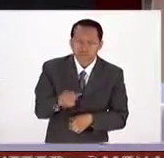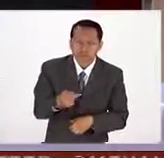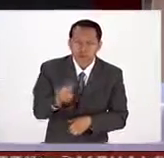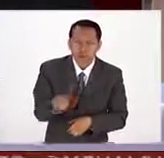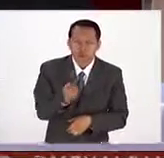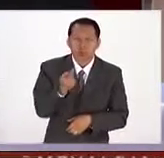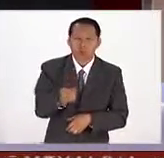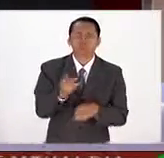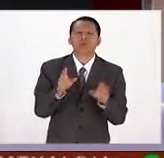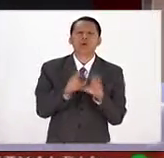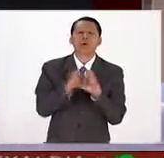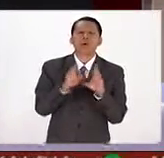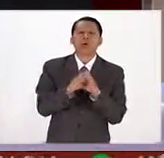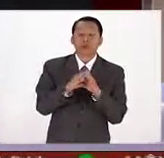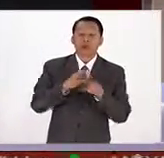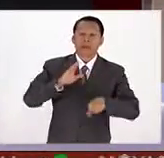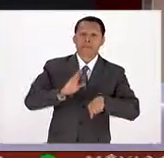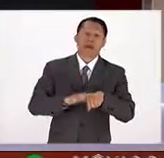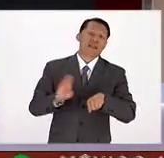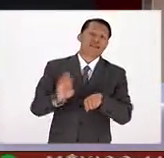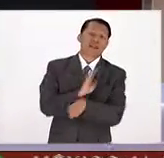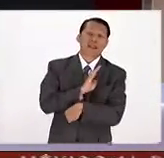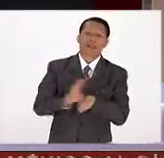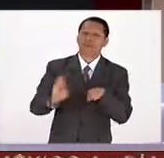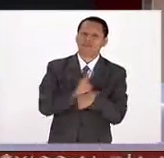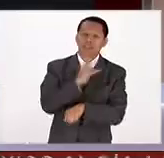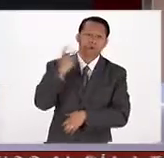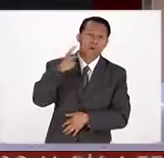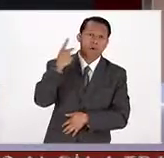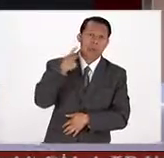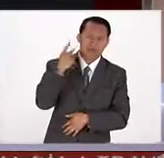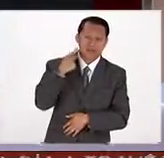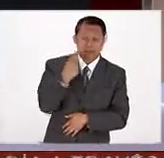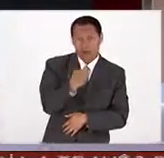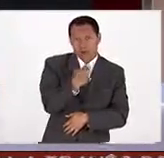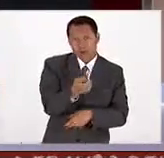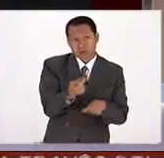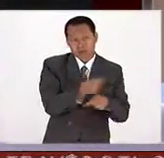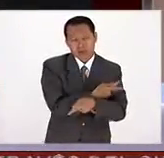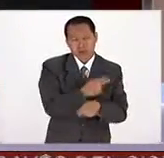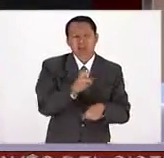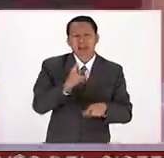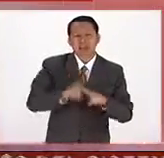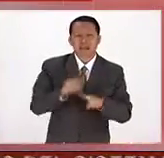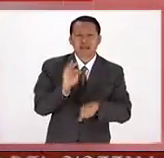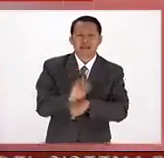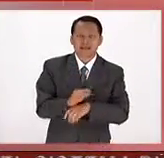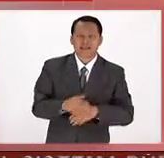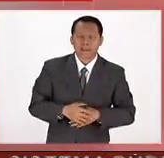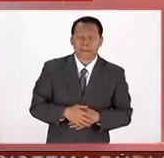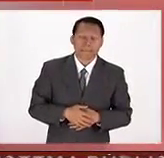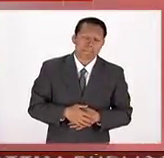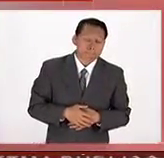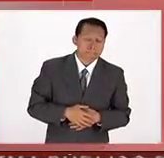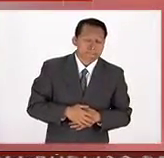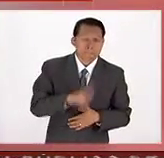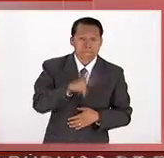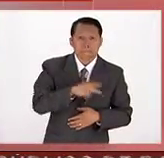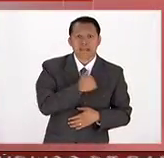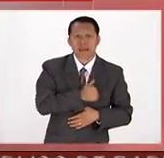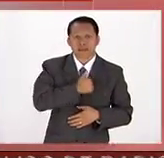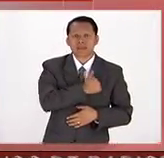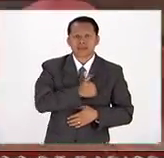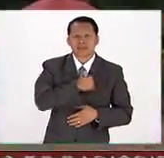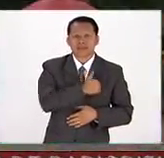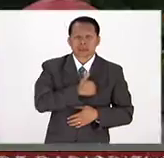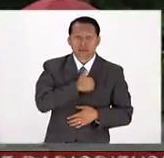quién será el más beneficiado políticamente de la desgracia? Por supuesto, lamentablemente este es uno de los hechos que se